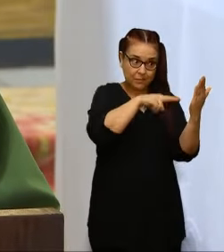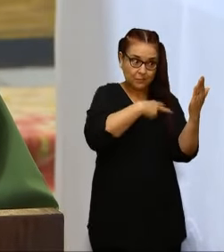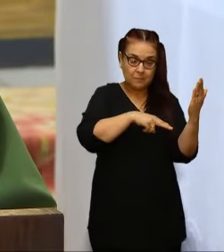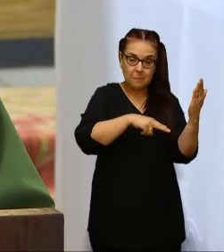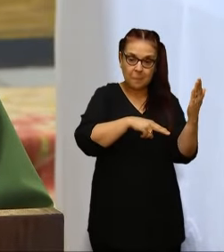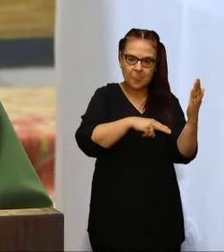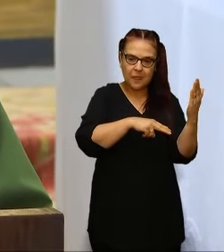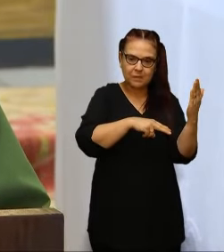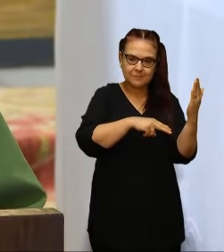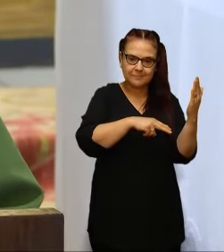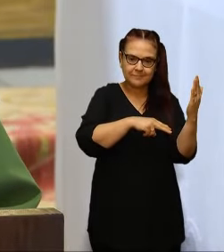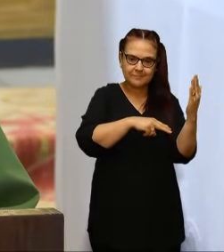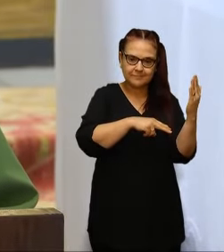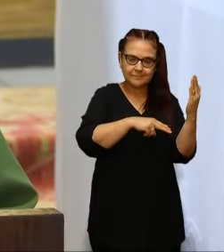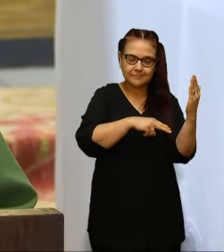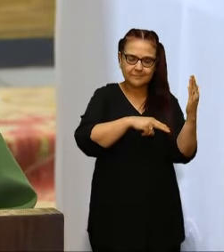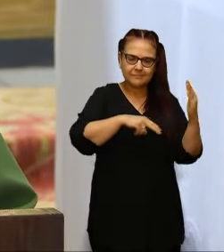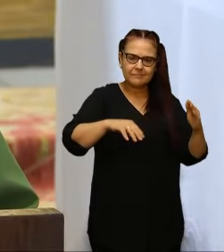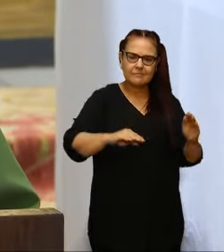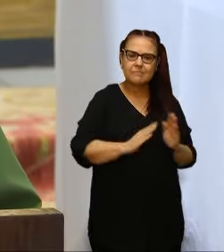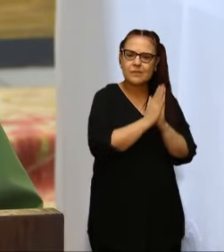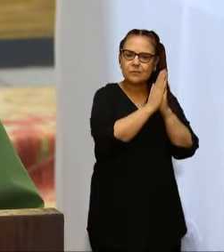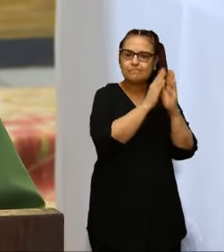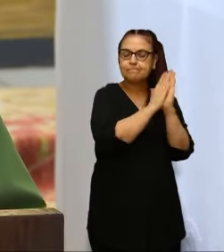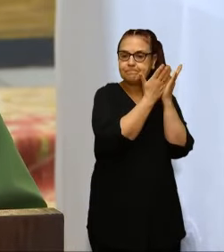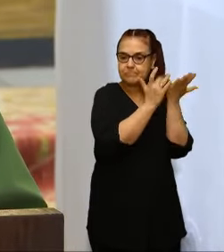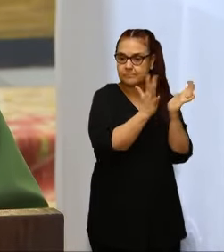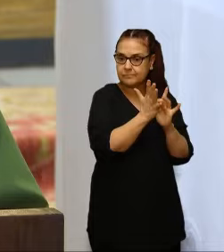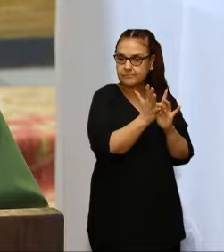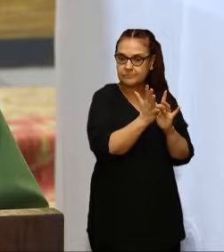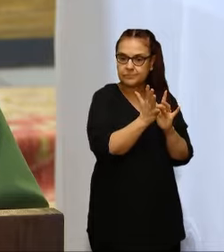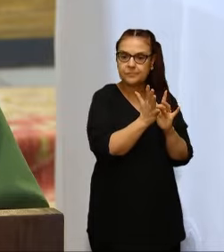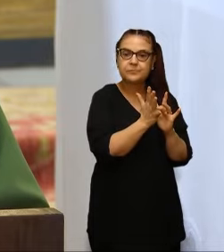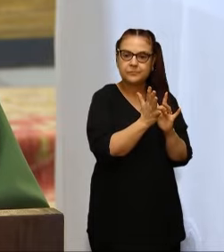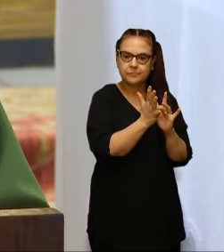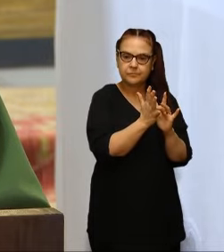Lectura del Santo Evangelio